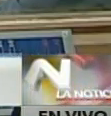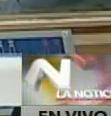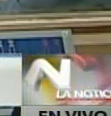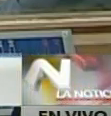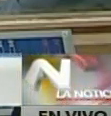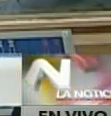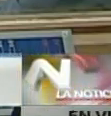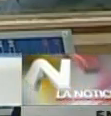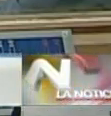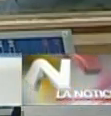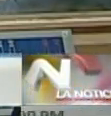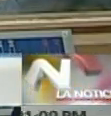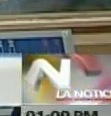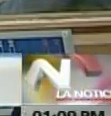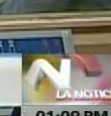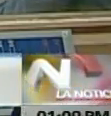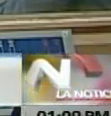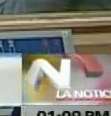Rivera?